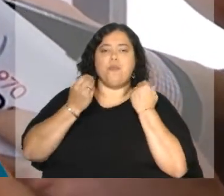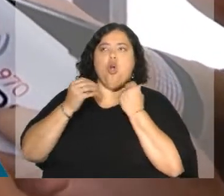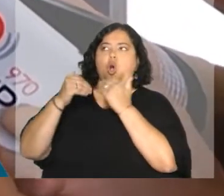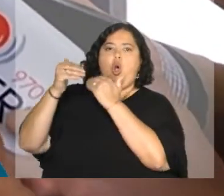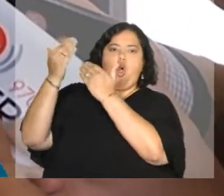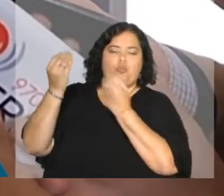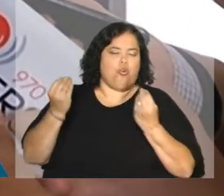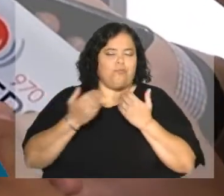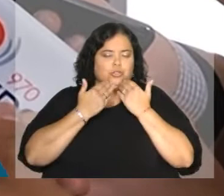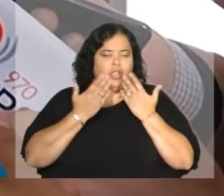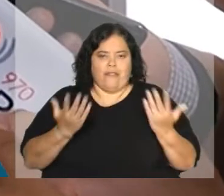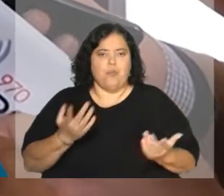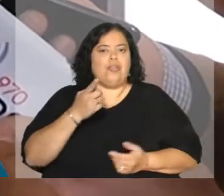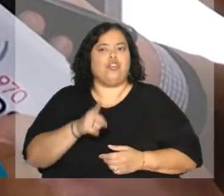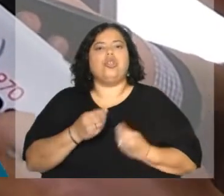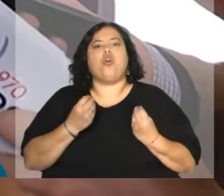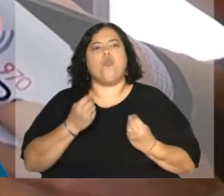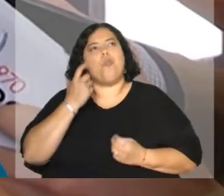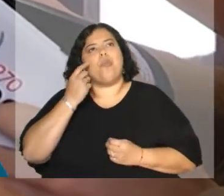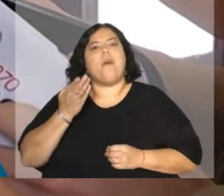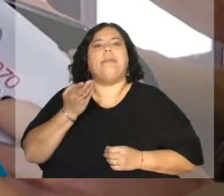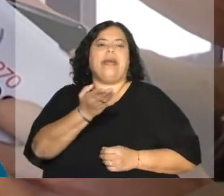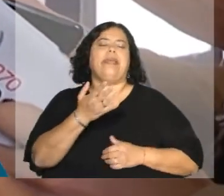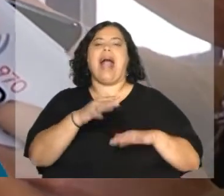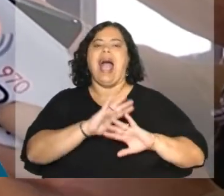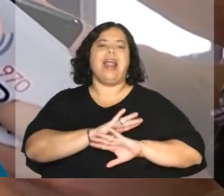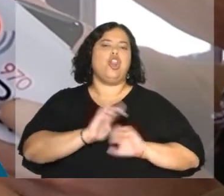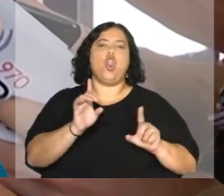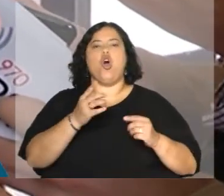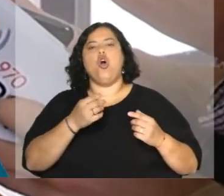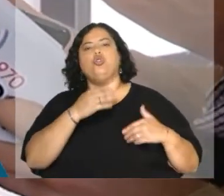evolucionar. Entonces, no podemos pedir así alegremente que no suba más el combustible.